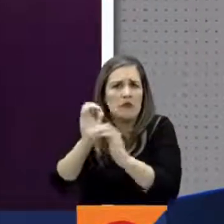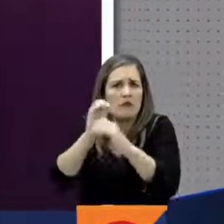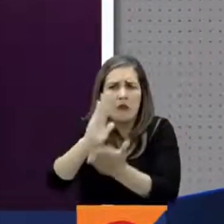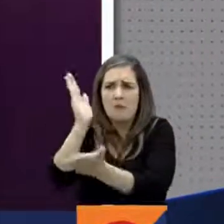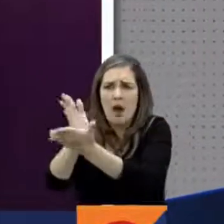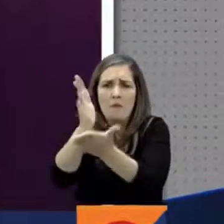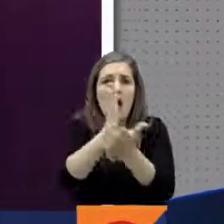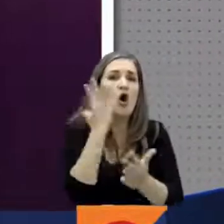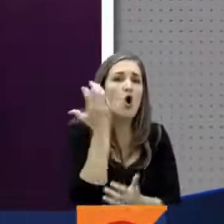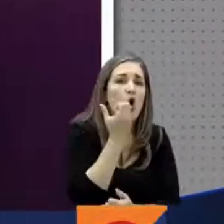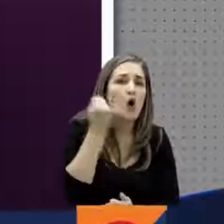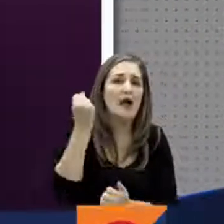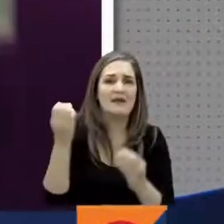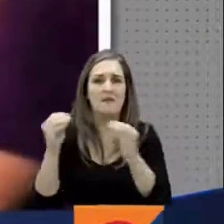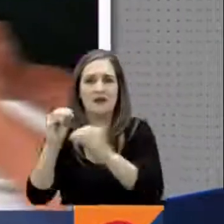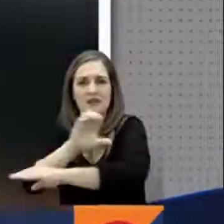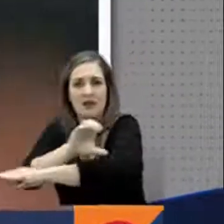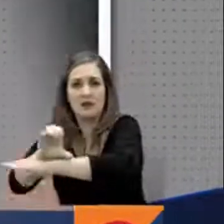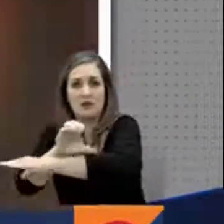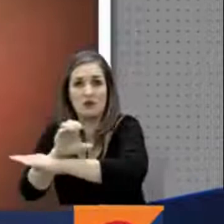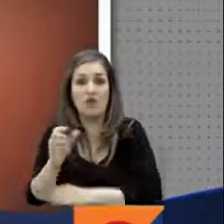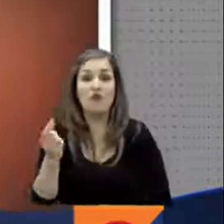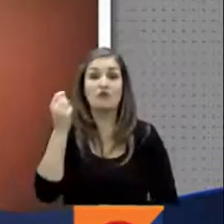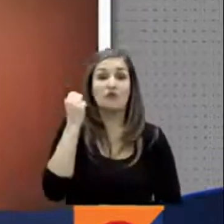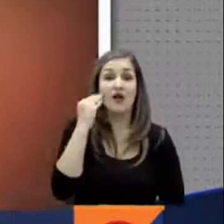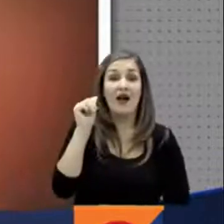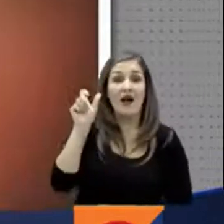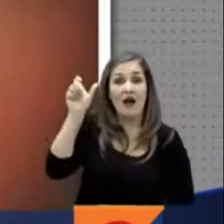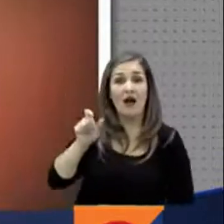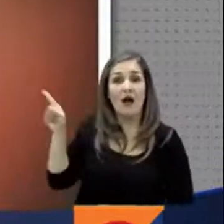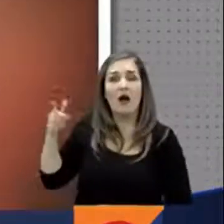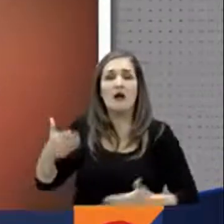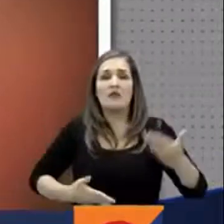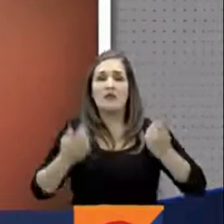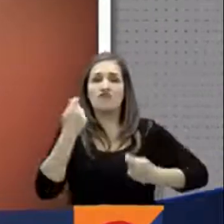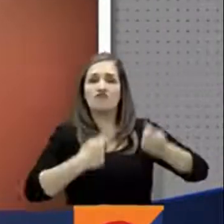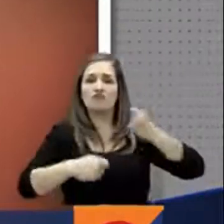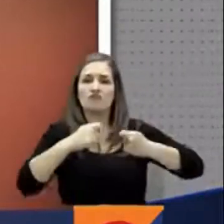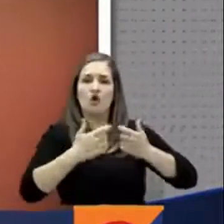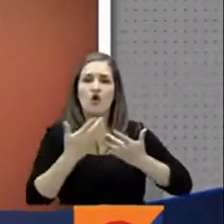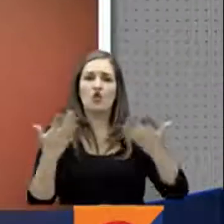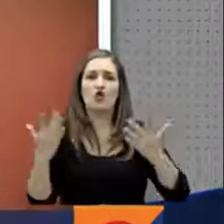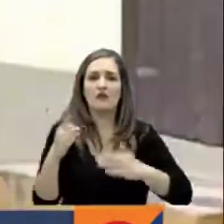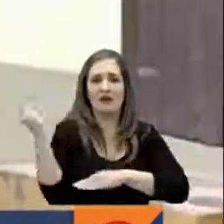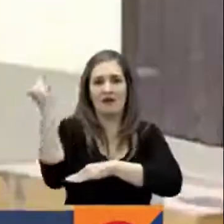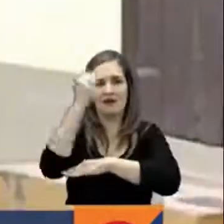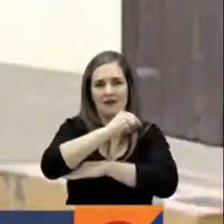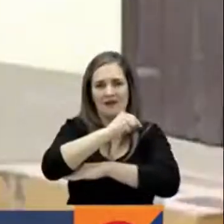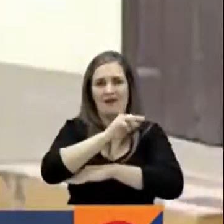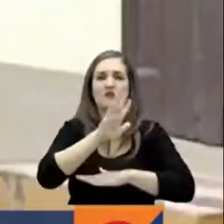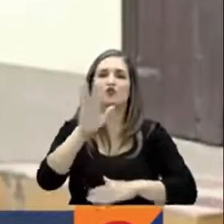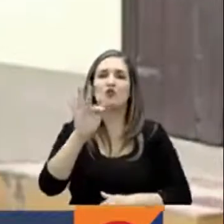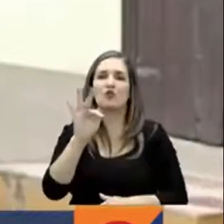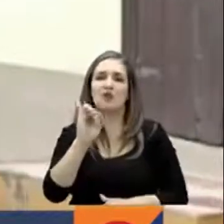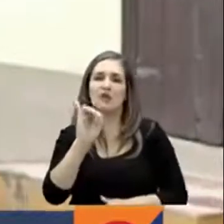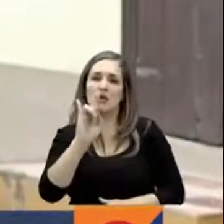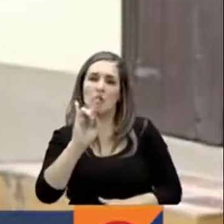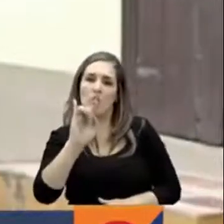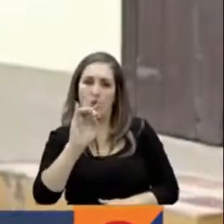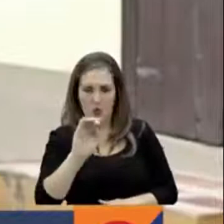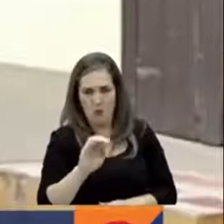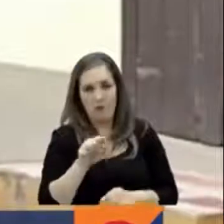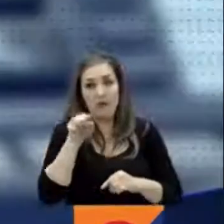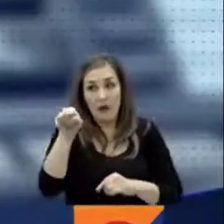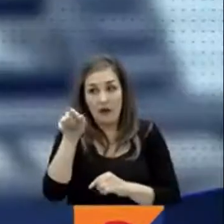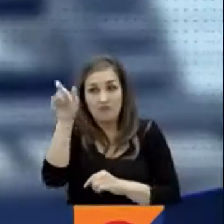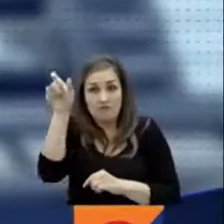Catatumbo. El más reciente se conoció con de la comerciante Gladys Cancino en el municipio de Tibú, donde las veedurías ciudadanas rechazaron